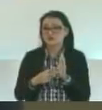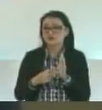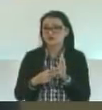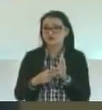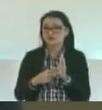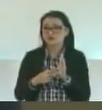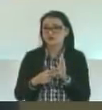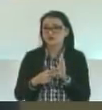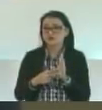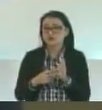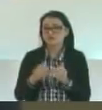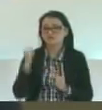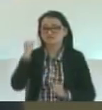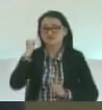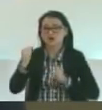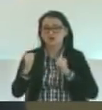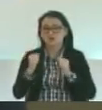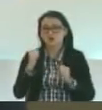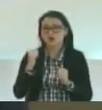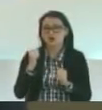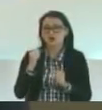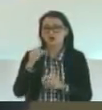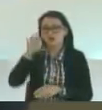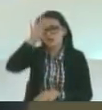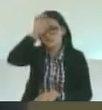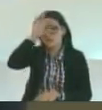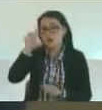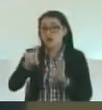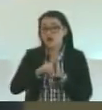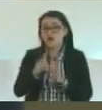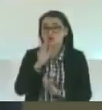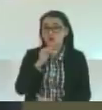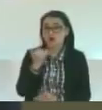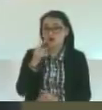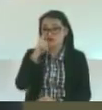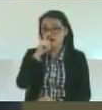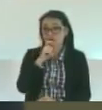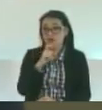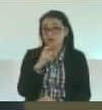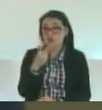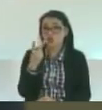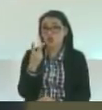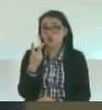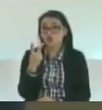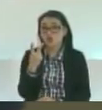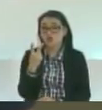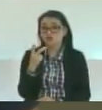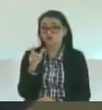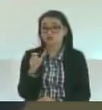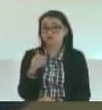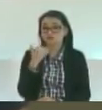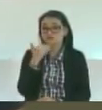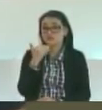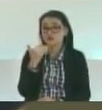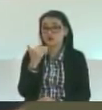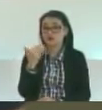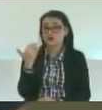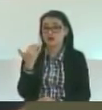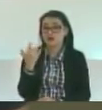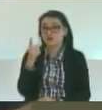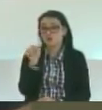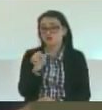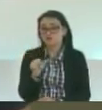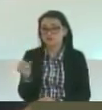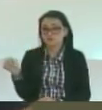con múltiples homicidios asociados a la minería ilegal. Este año se reportan dos de estos hechos, el más reciente ocurrido hace una